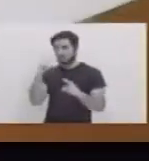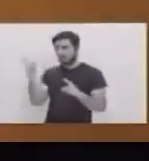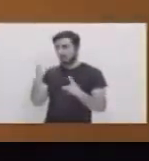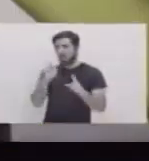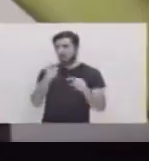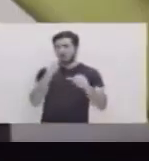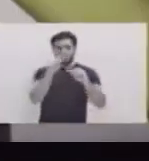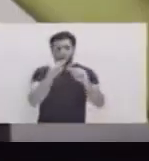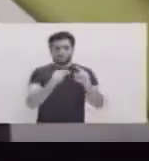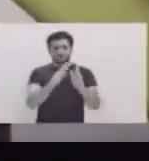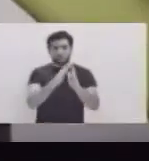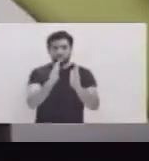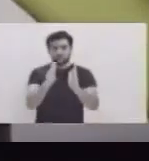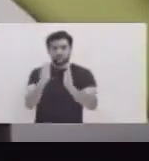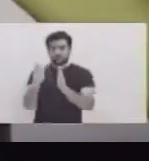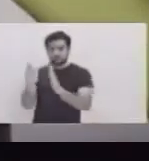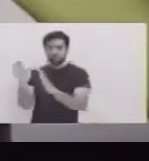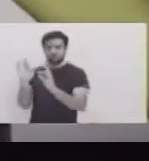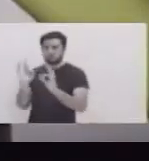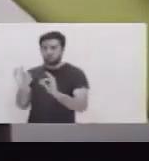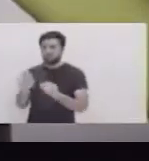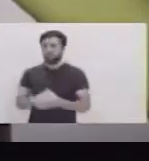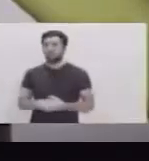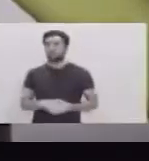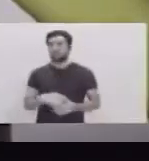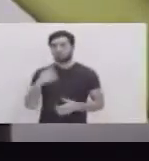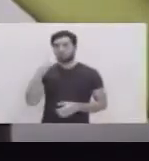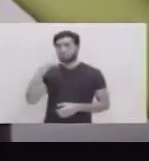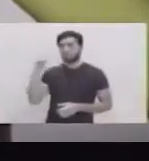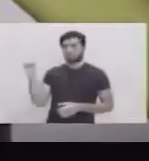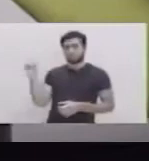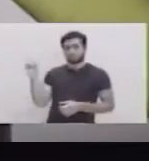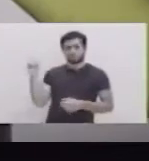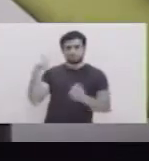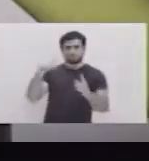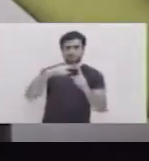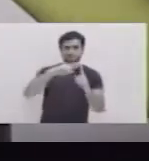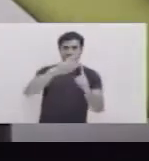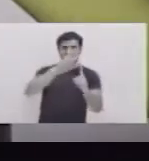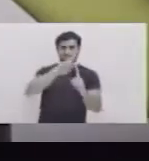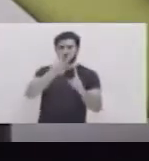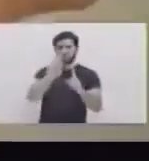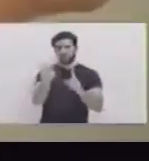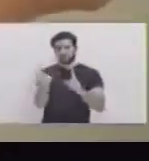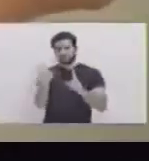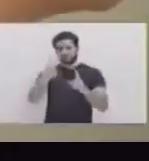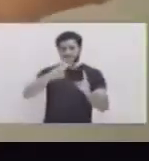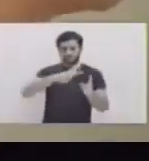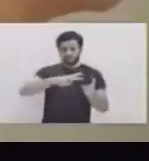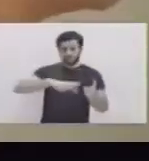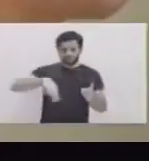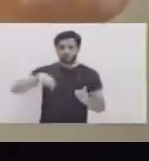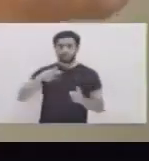Puedo dividirlo en más segmentos, pero yo lo voy a dividir en esta forma.